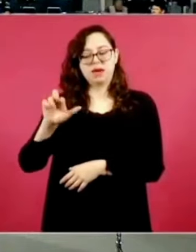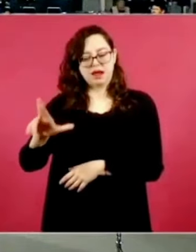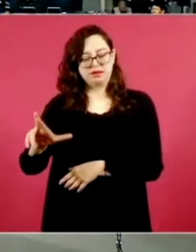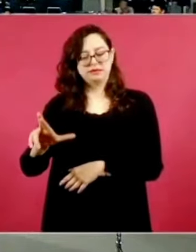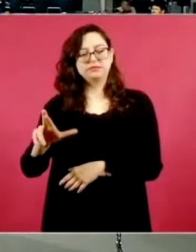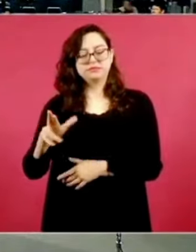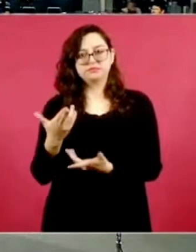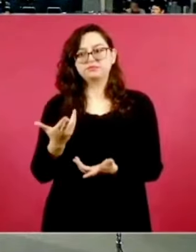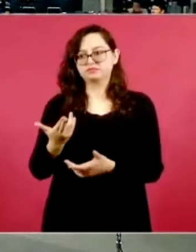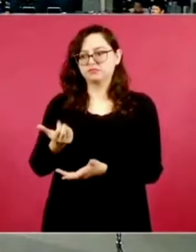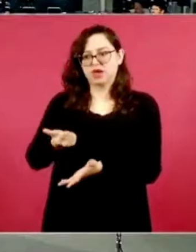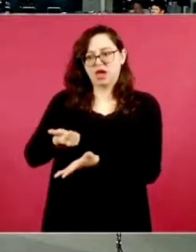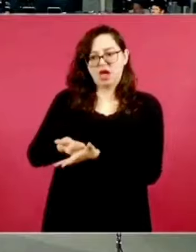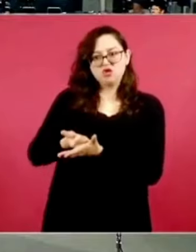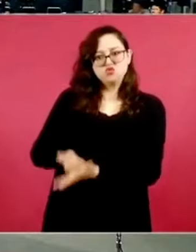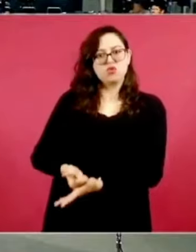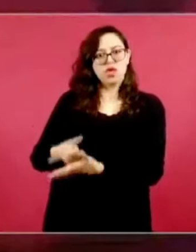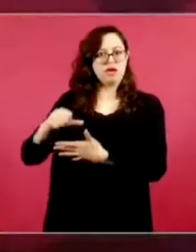de América del Sur,